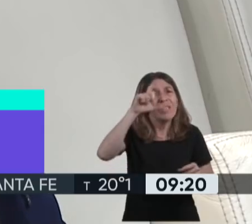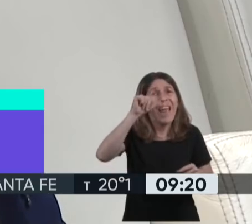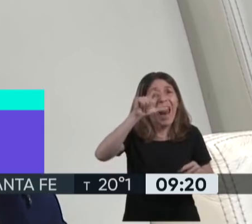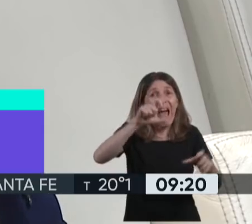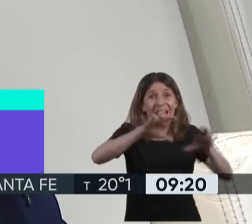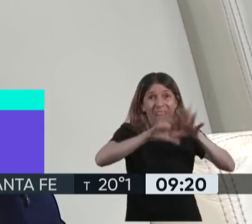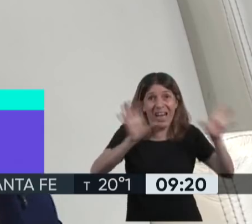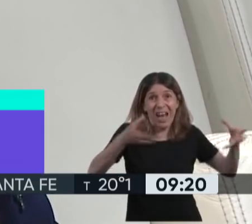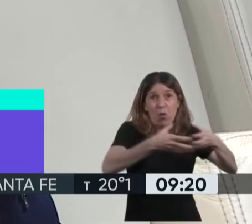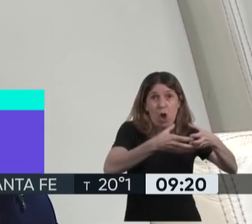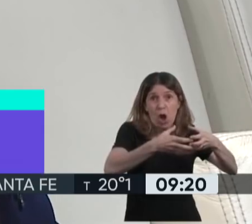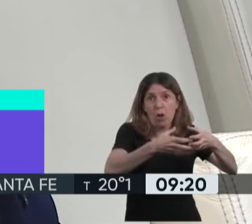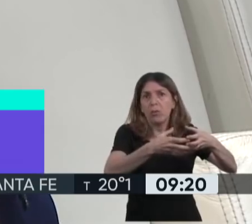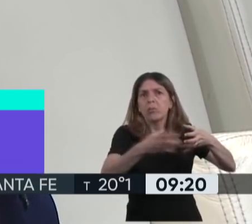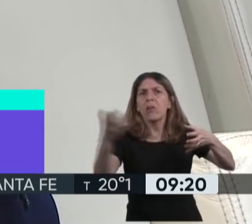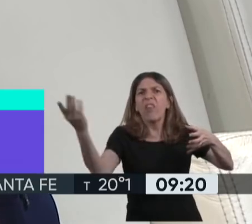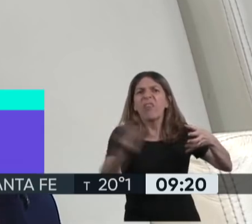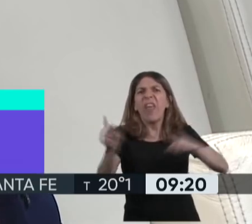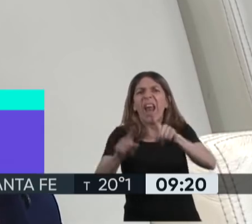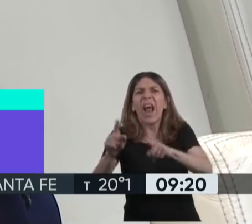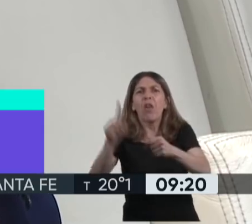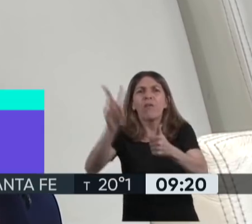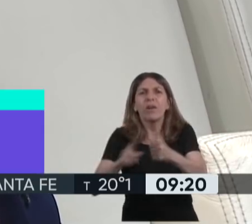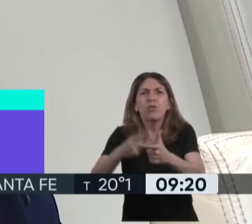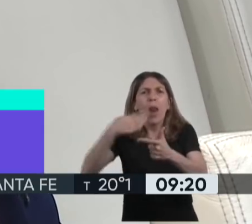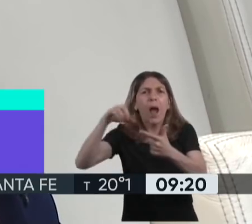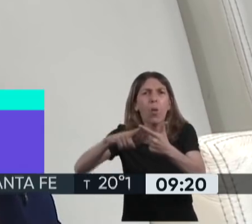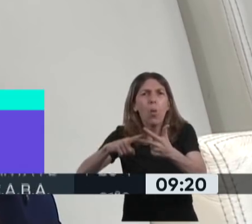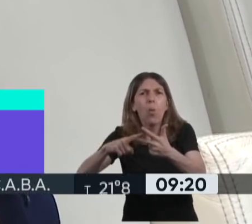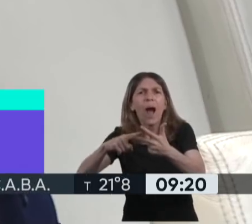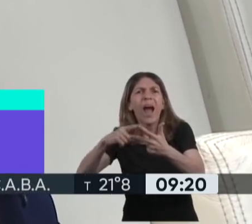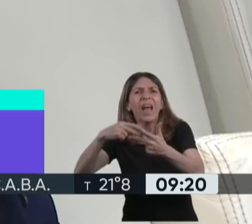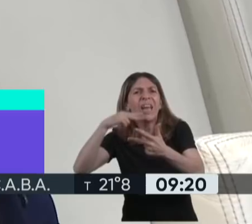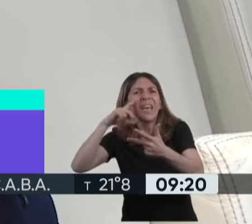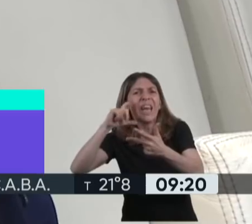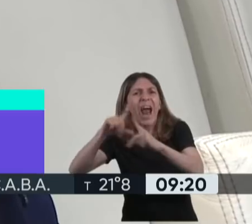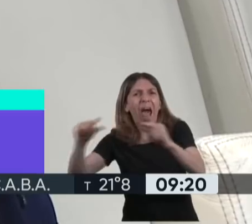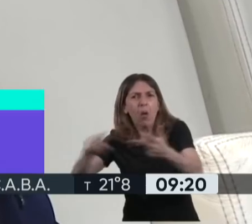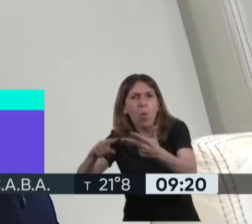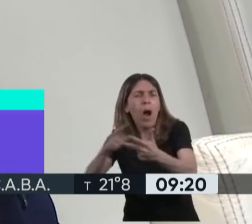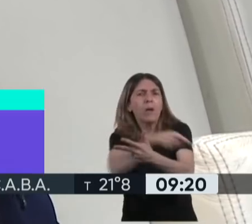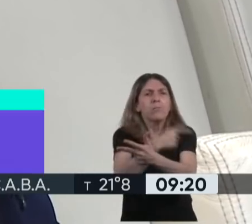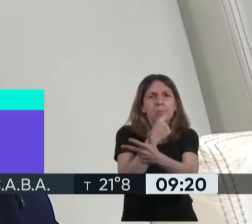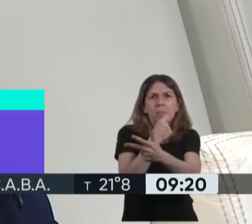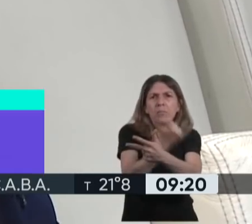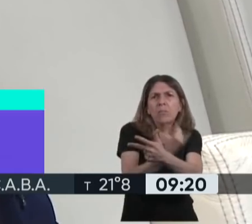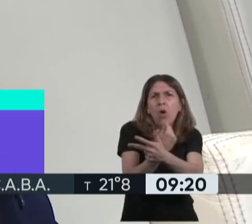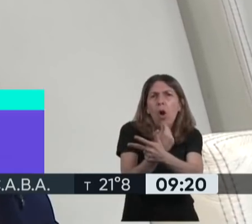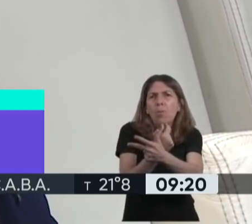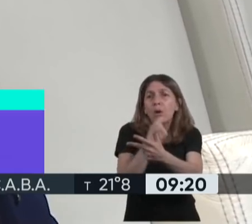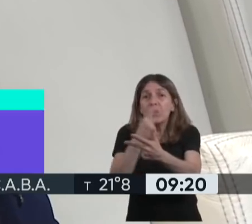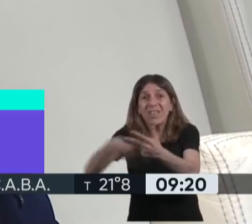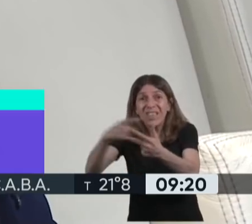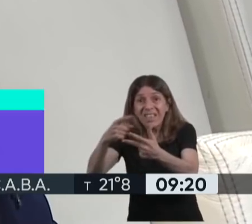Aires con delegados de Venezuela, Cuba, Nicaragua, la CELAC tiene una fuerte impronta antinorteamericana, si no mete ruido